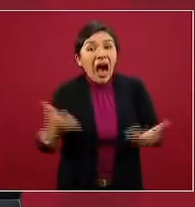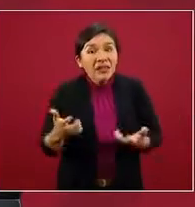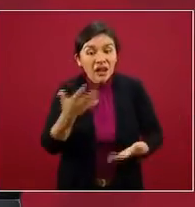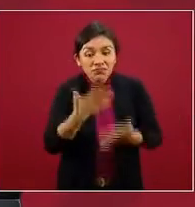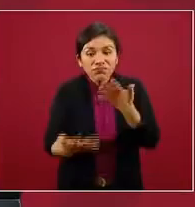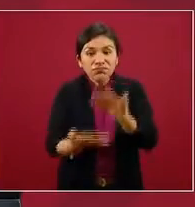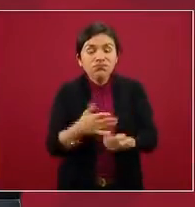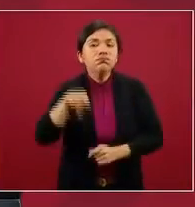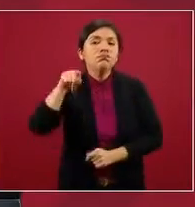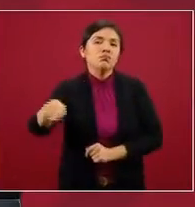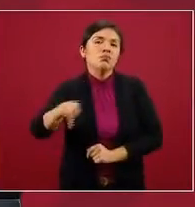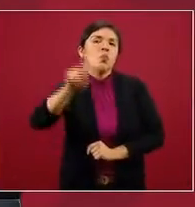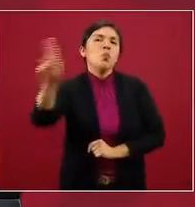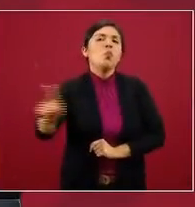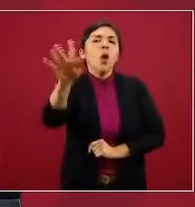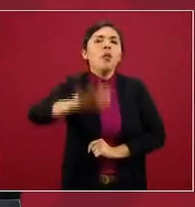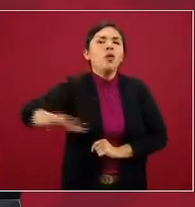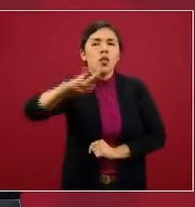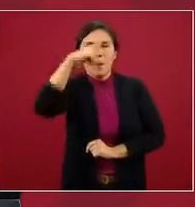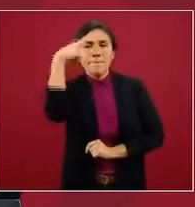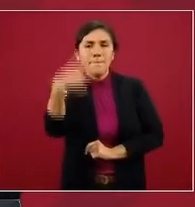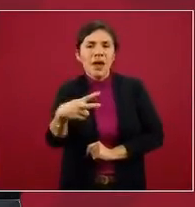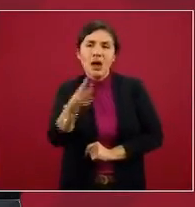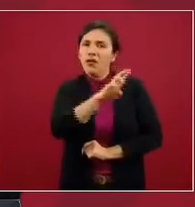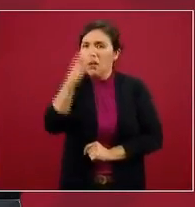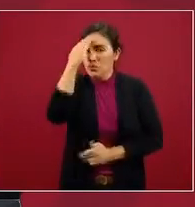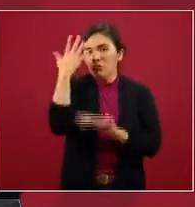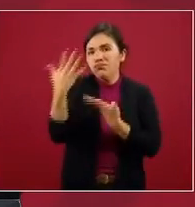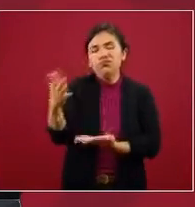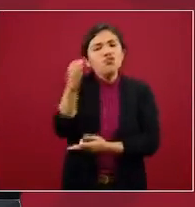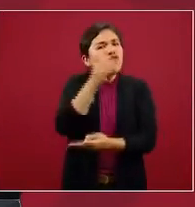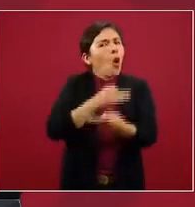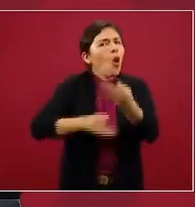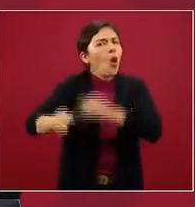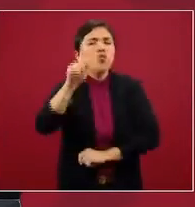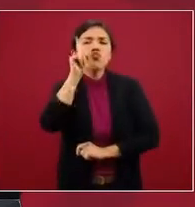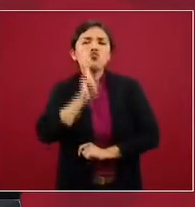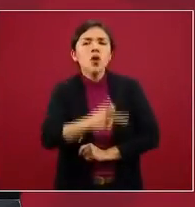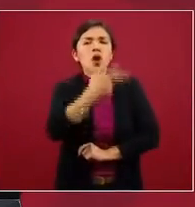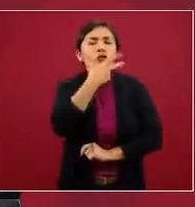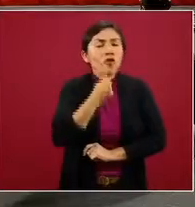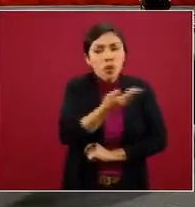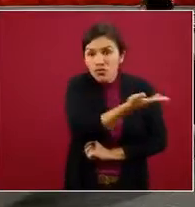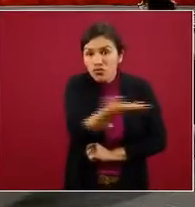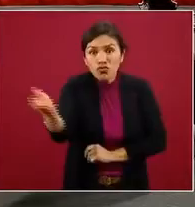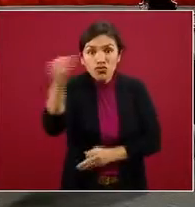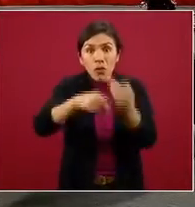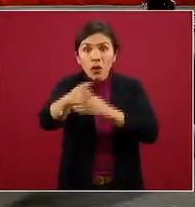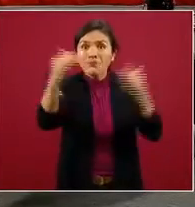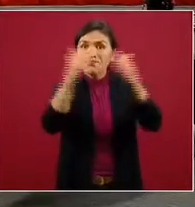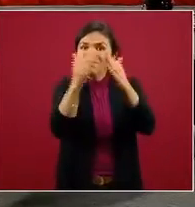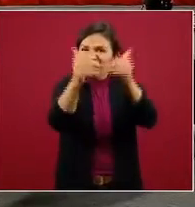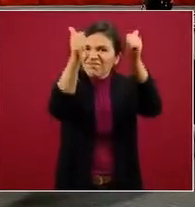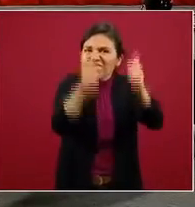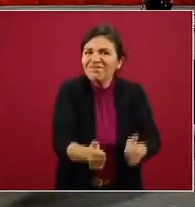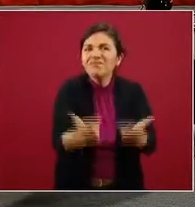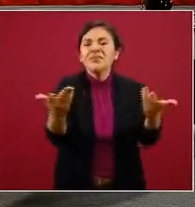y el reconocimiento fundamental es al pueblo de México. Todas y todos aquellos de ustedes que han